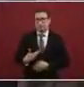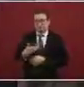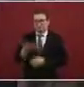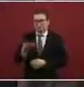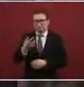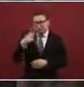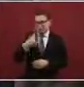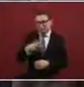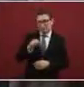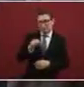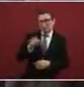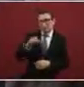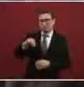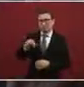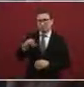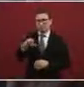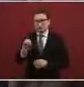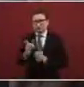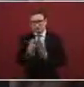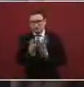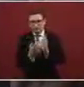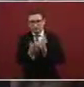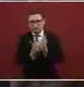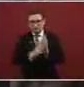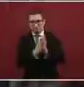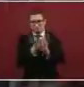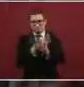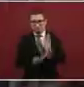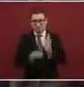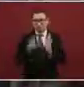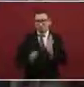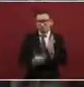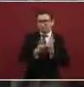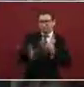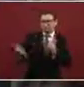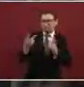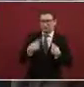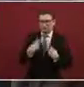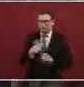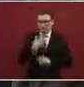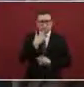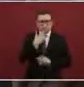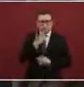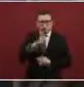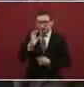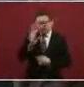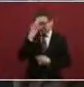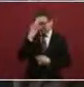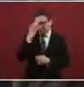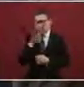Andrés Manuel López Obrador, imprime en este documento el refrendo de su afecto y su reconocimiento a los miles de